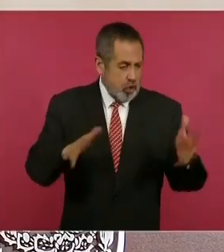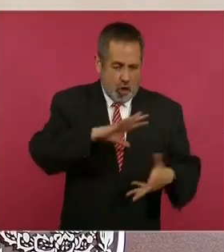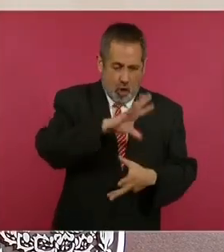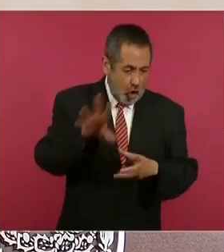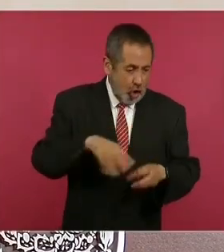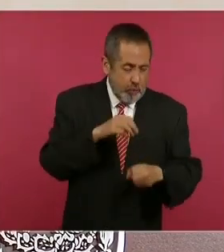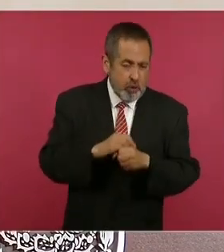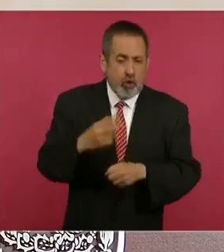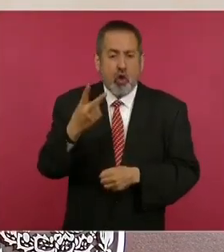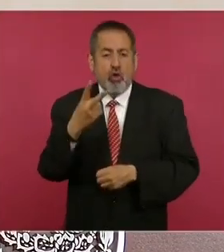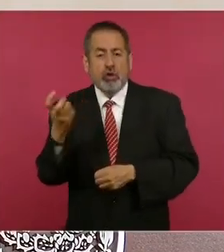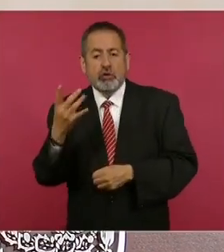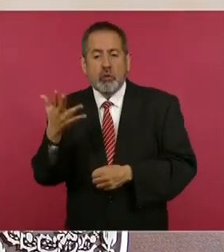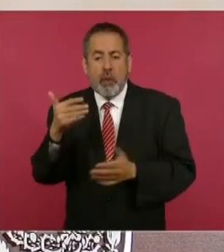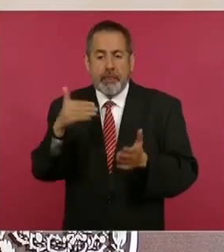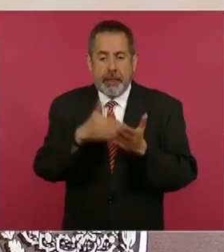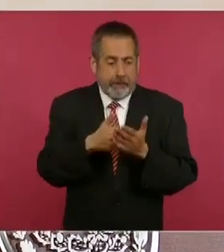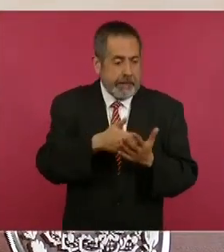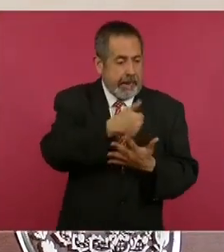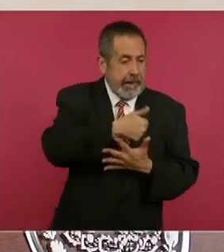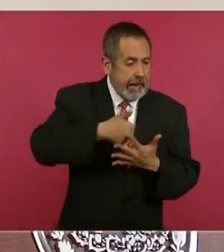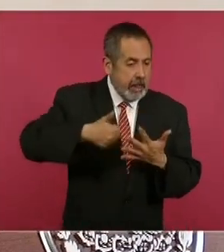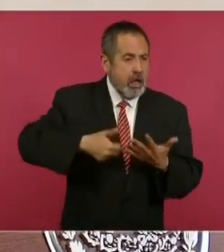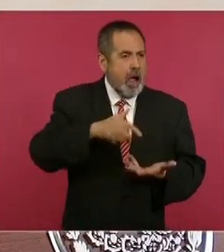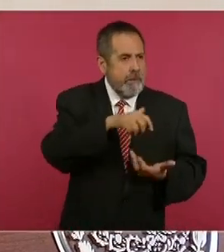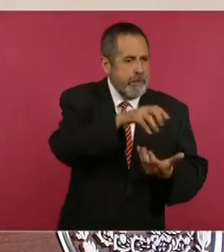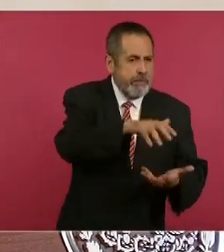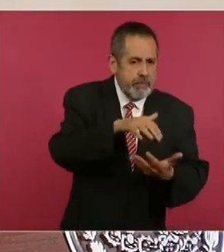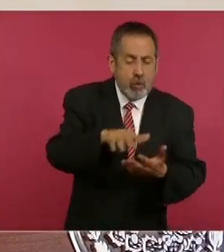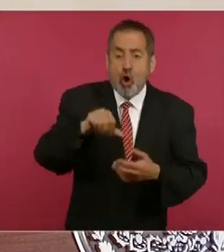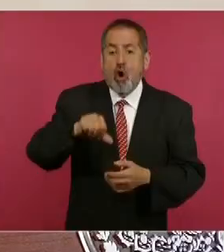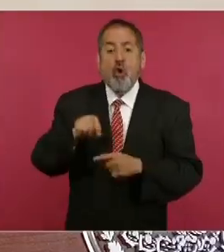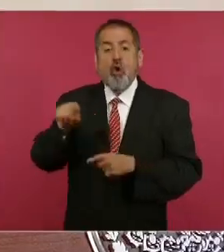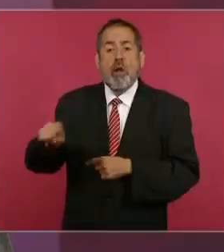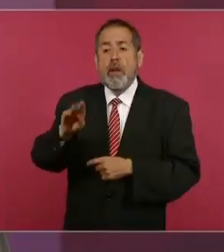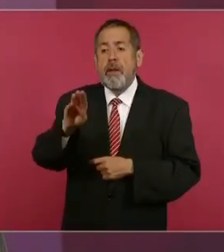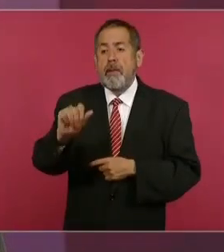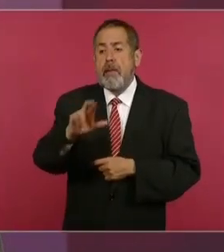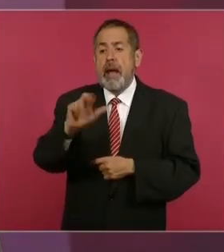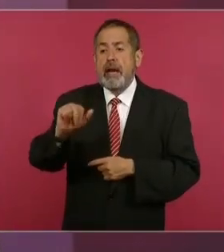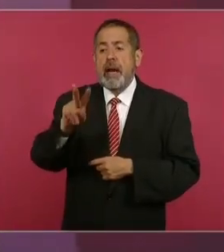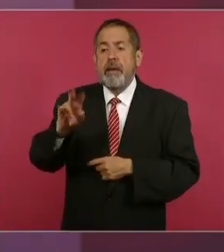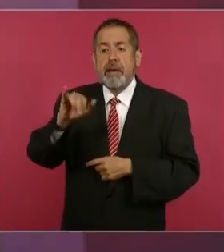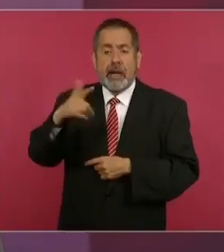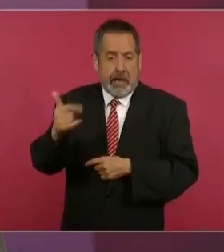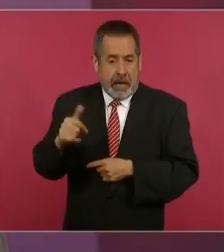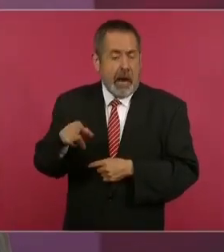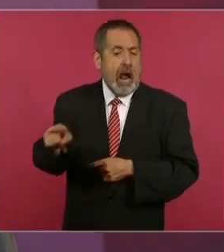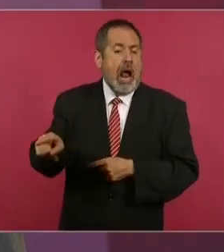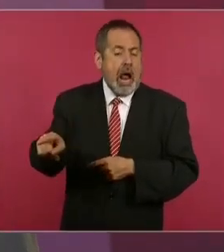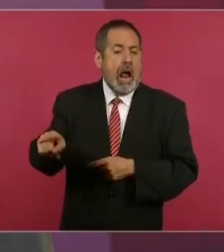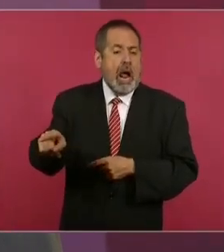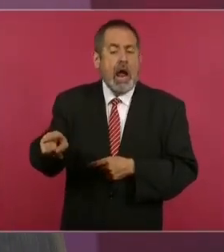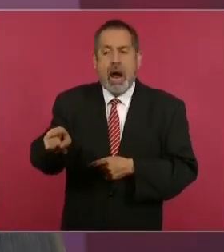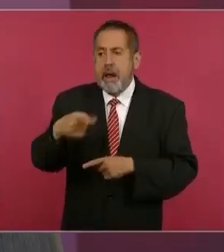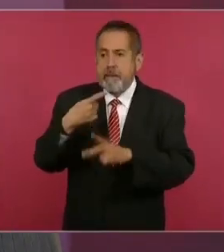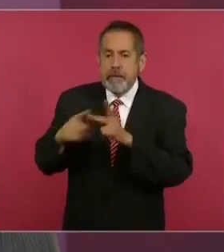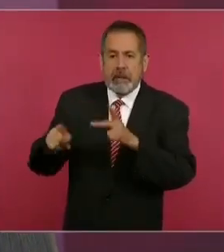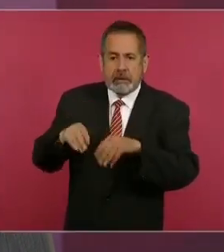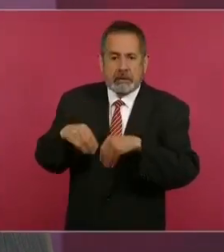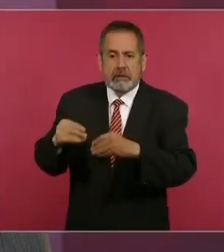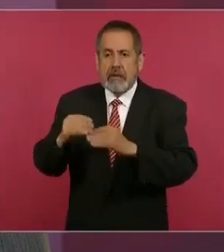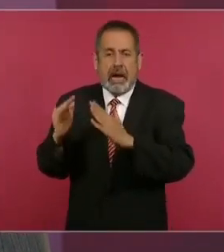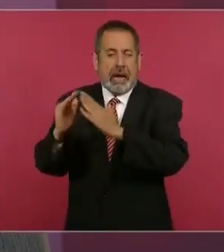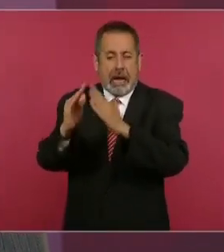250,000. Y hoy en Barravieja se comienza a entregar casa por